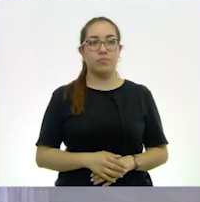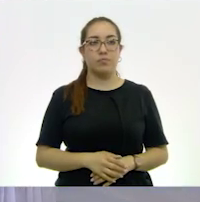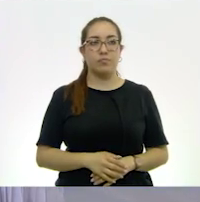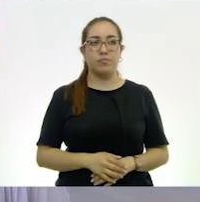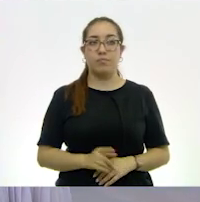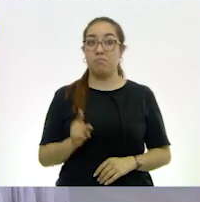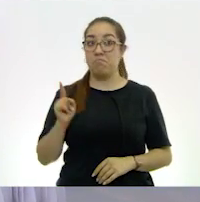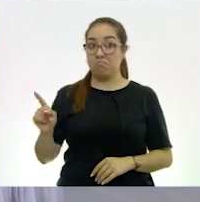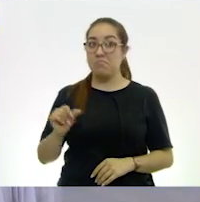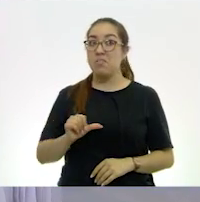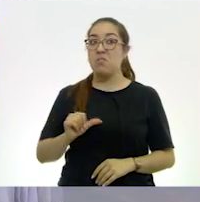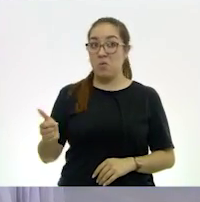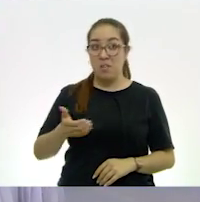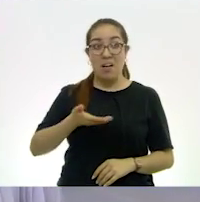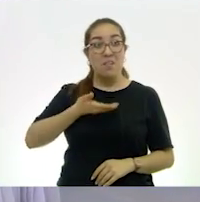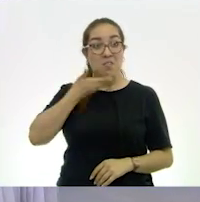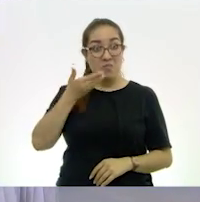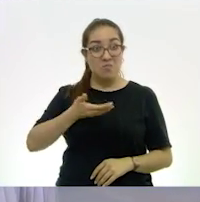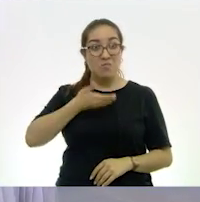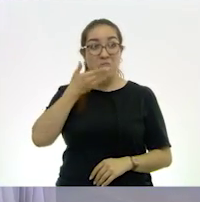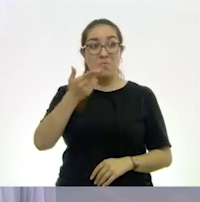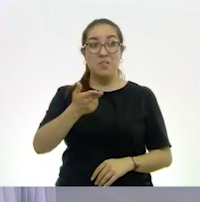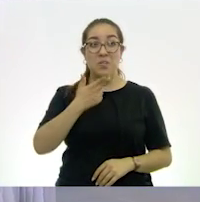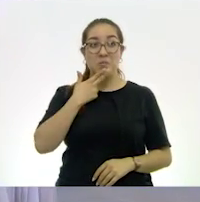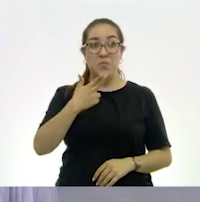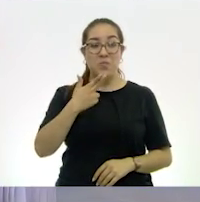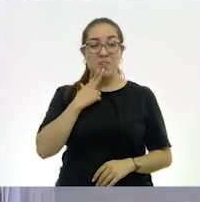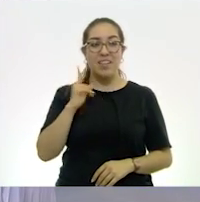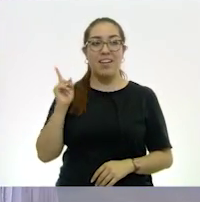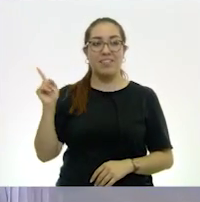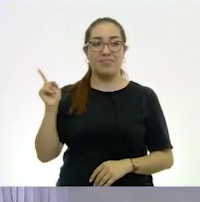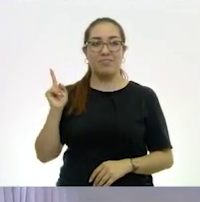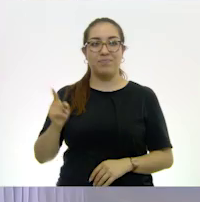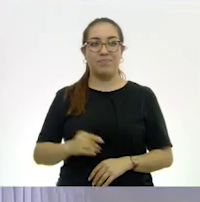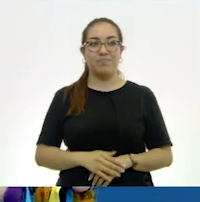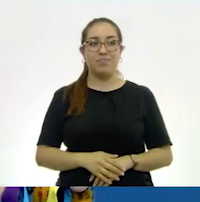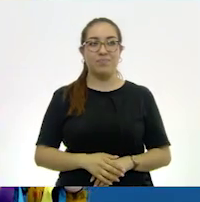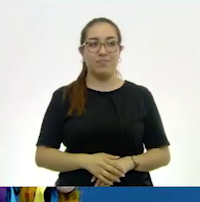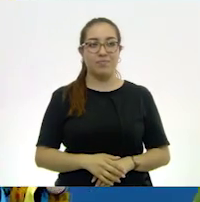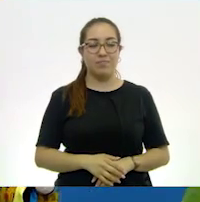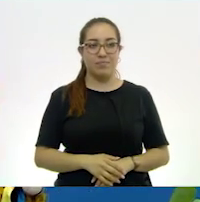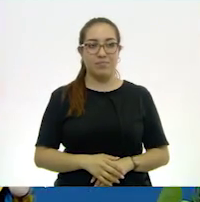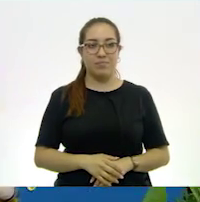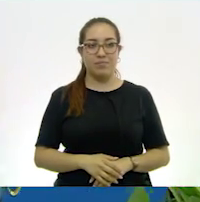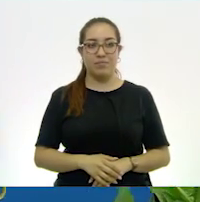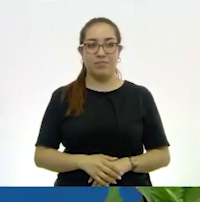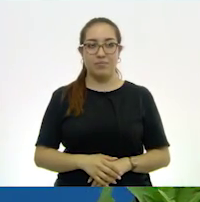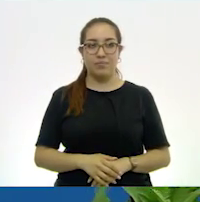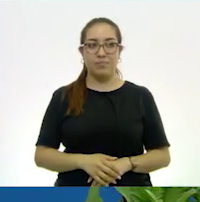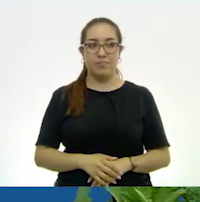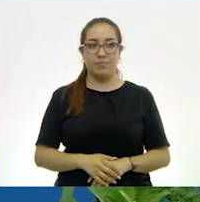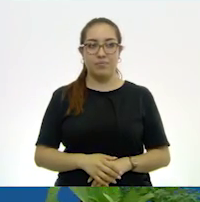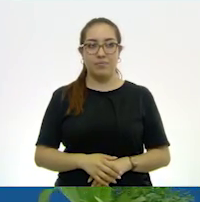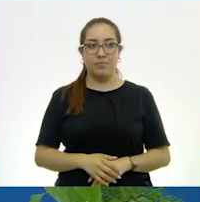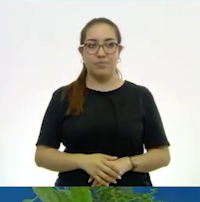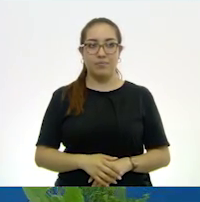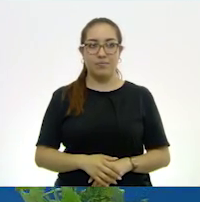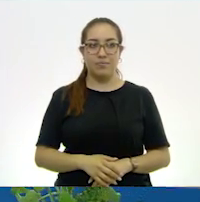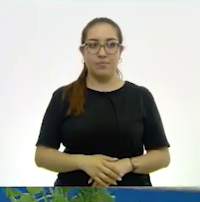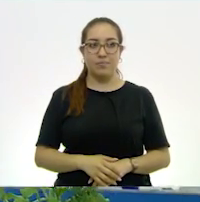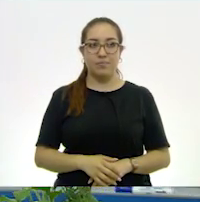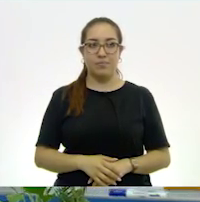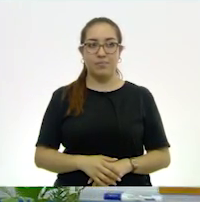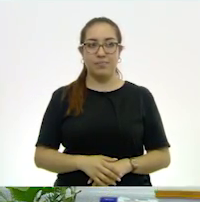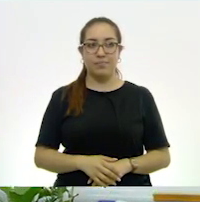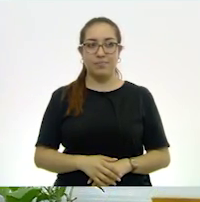Y esta es otra que la ocupamos mucho para hacer agua, ¿cierto? Cierto. Deliciosa. Una rica agua de menta.